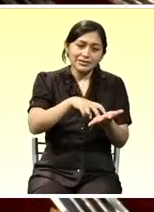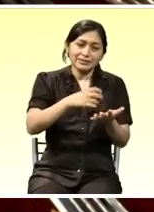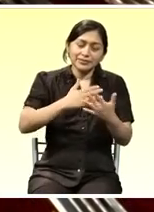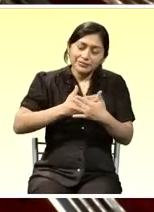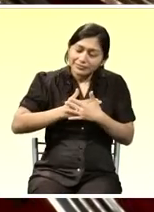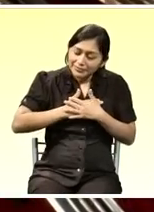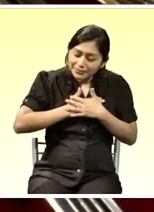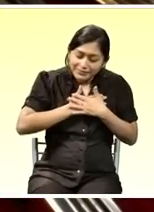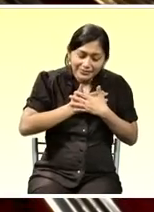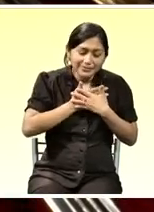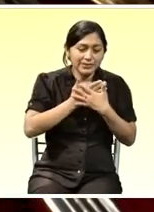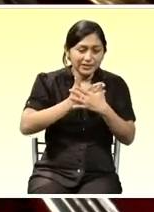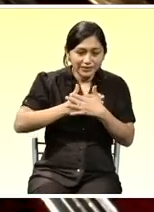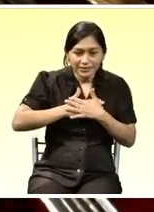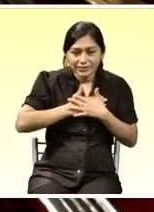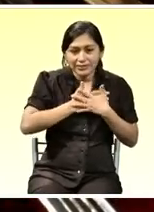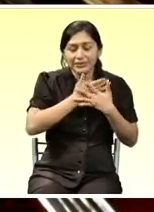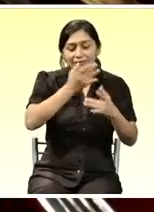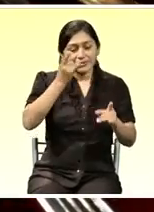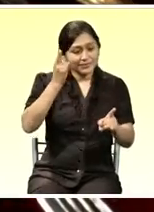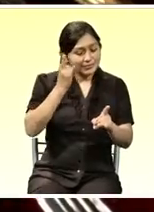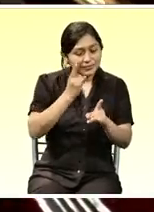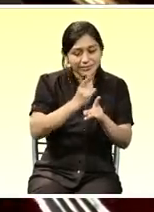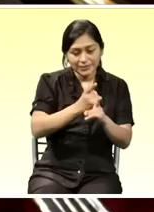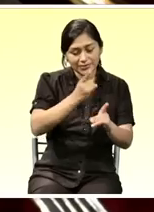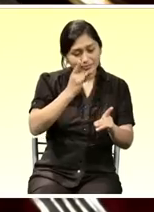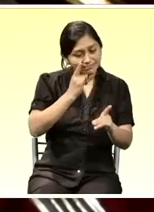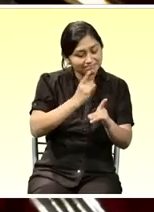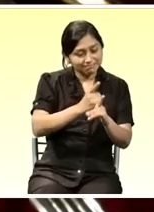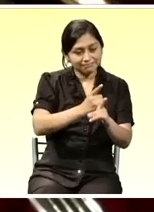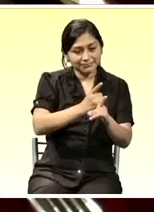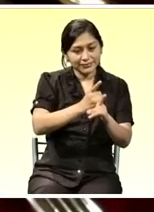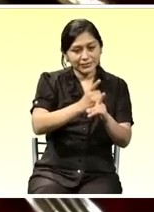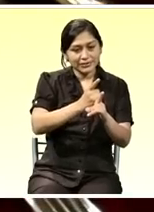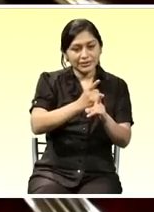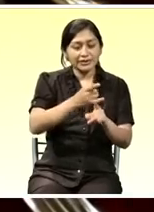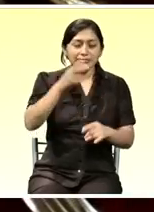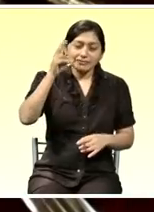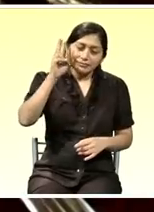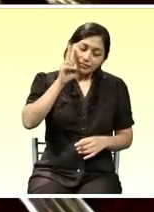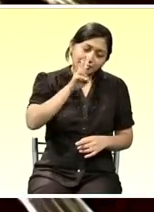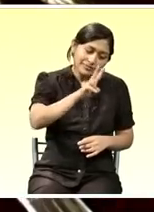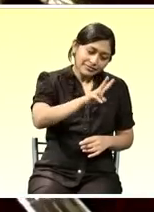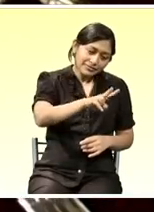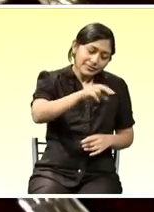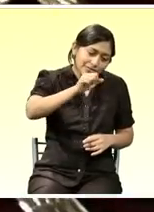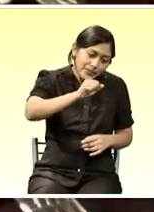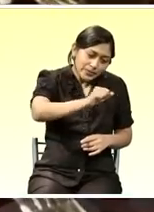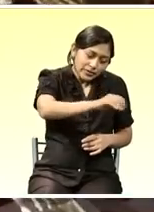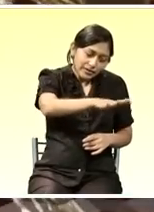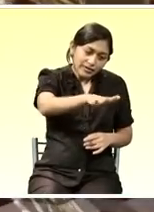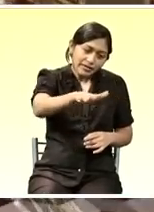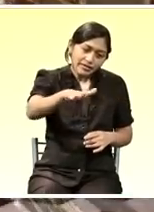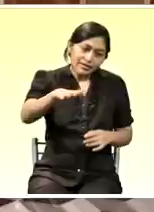de no apartes tu amor del